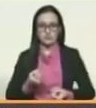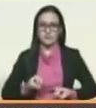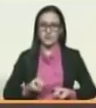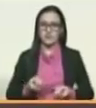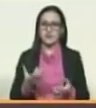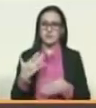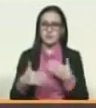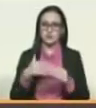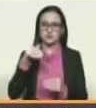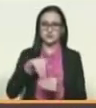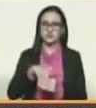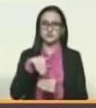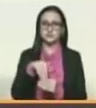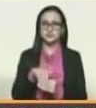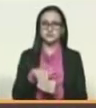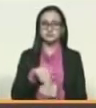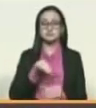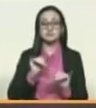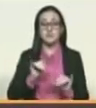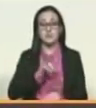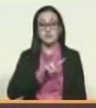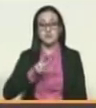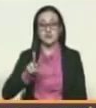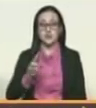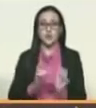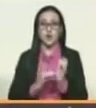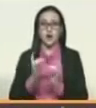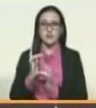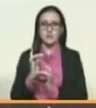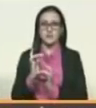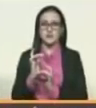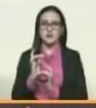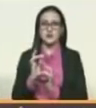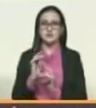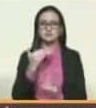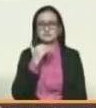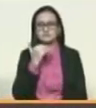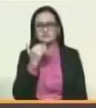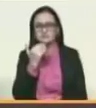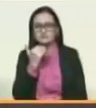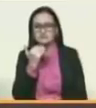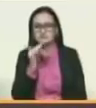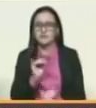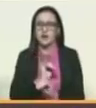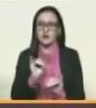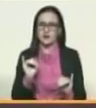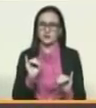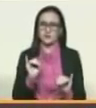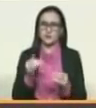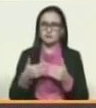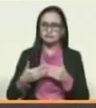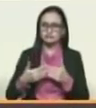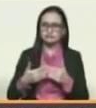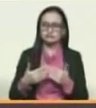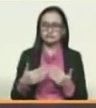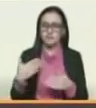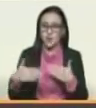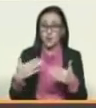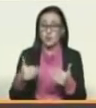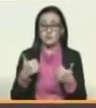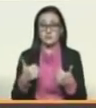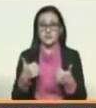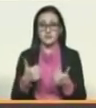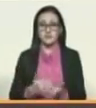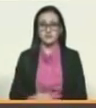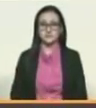garantizar el proceso electoral del 22 de abril, que ya lo tenemos sumamente adelantado. Simplemente les